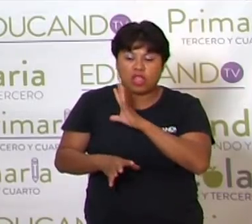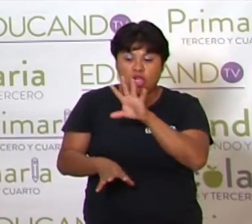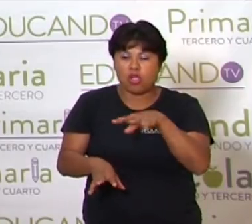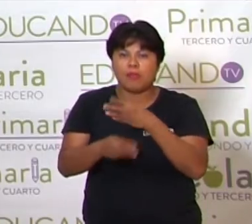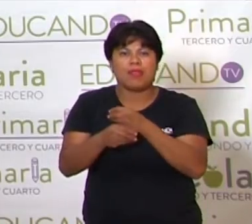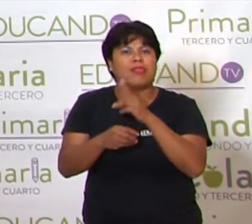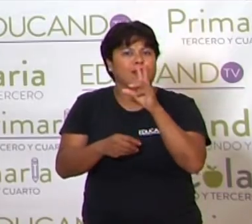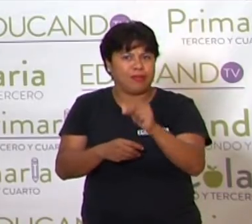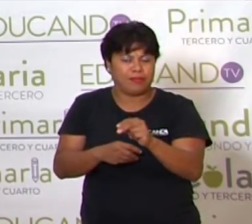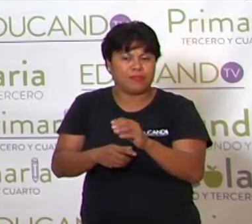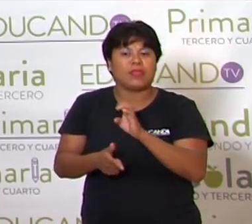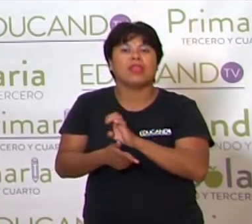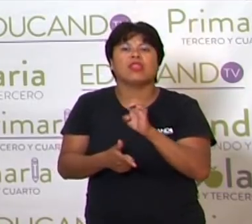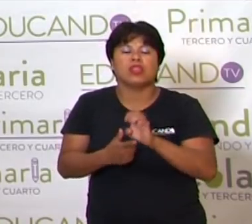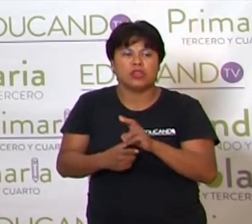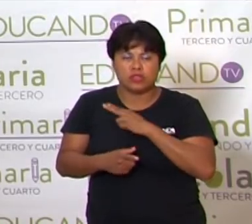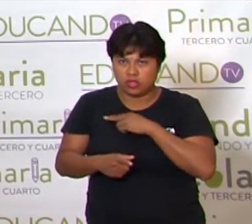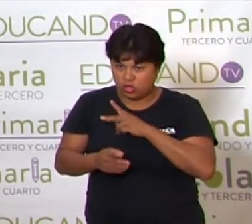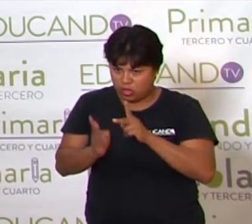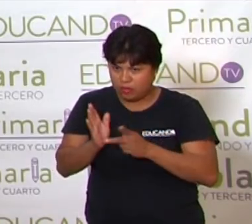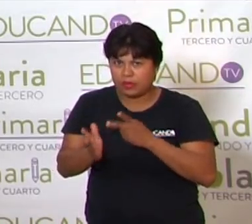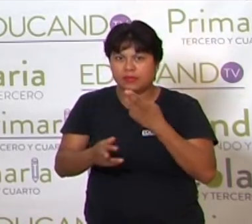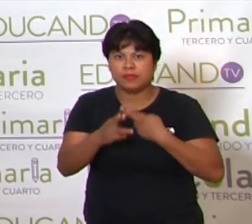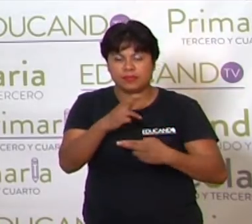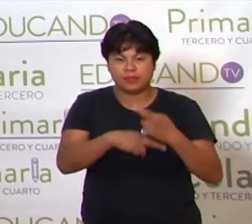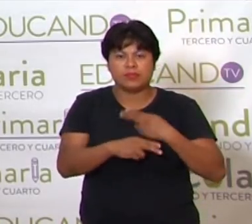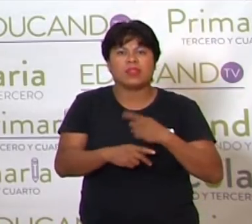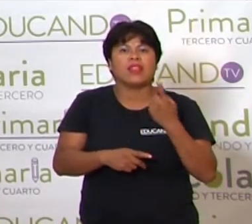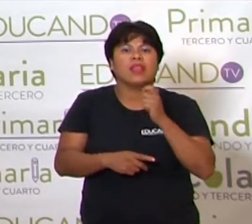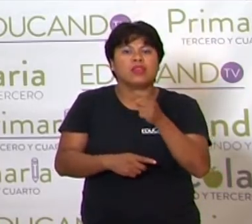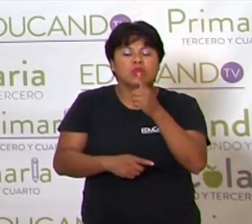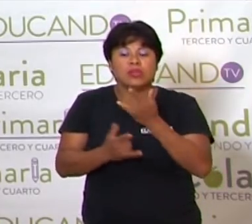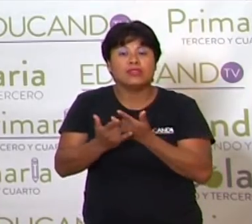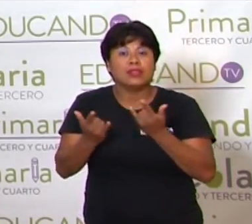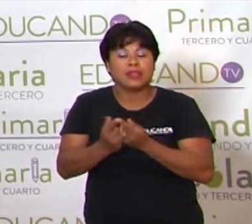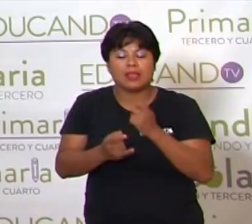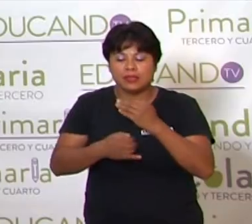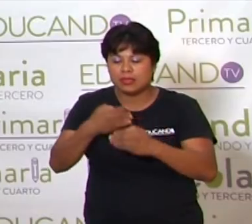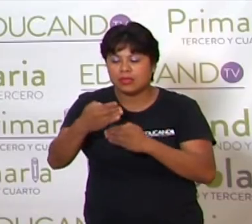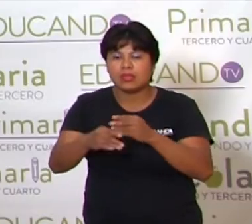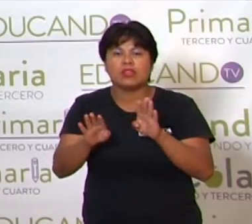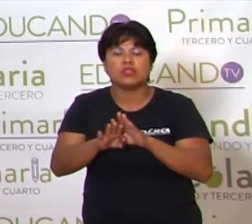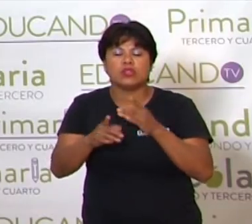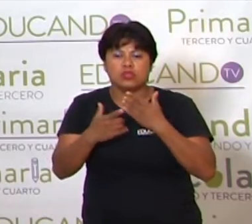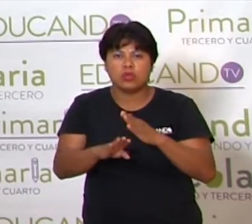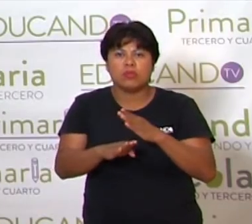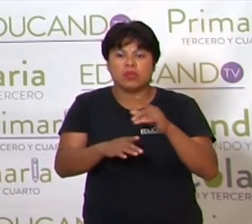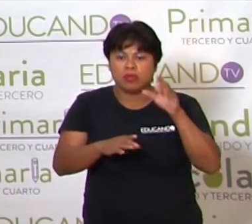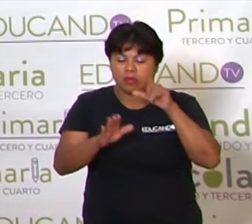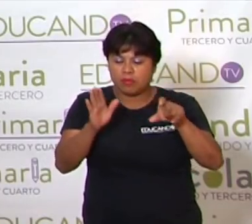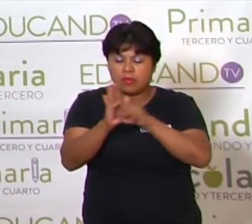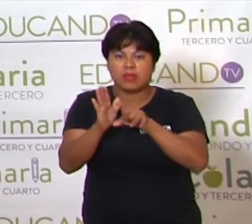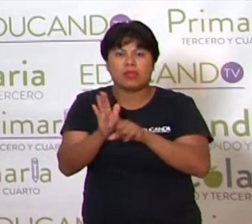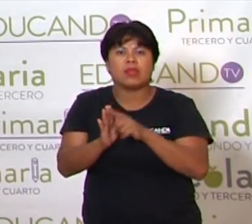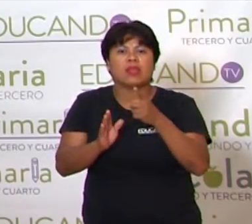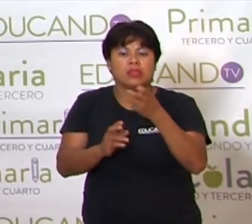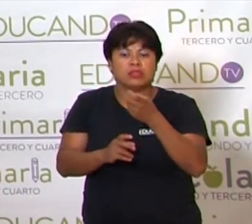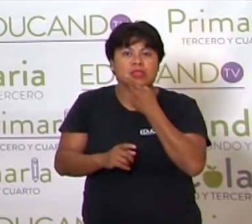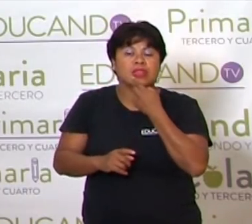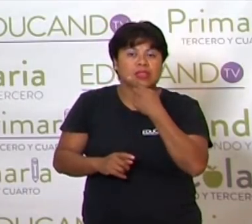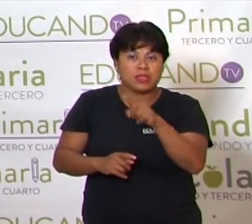completa. Entonces, vamos a recapitular. ¿Qué es una historieta? Es una secuencia de imágenes con textos que